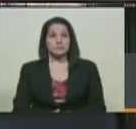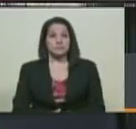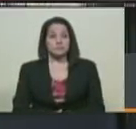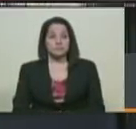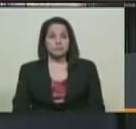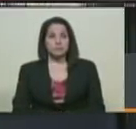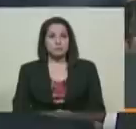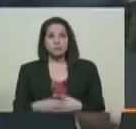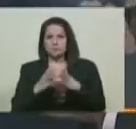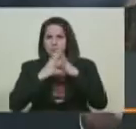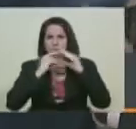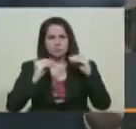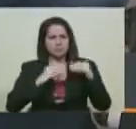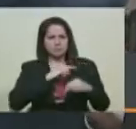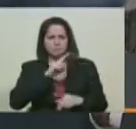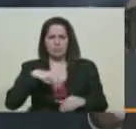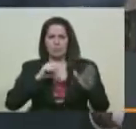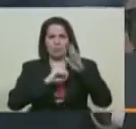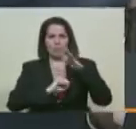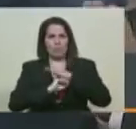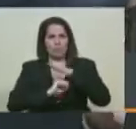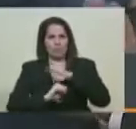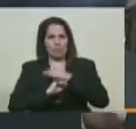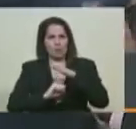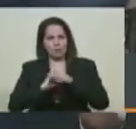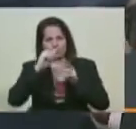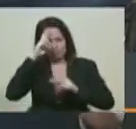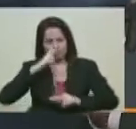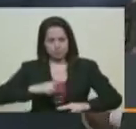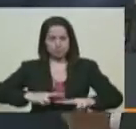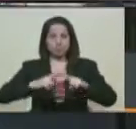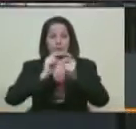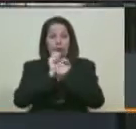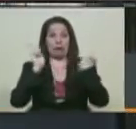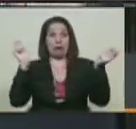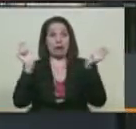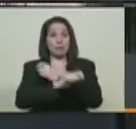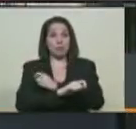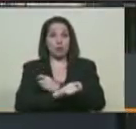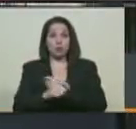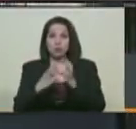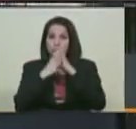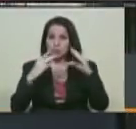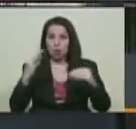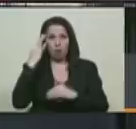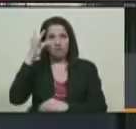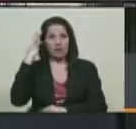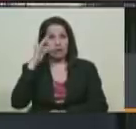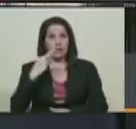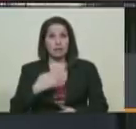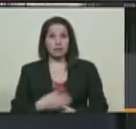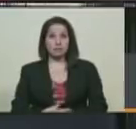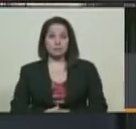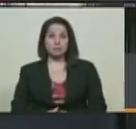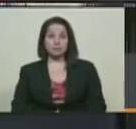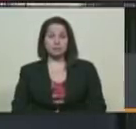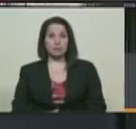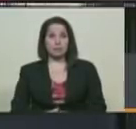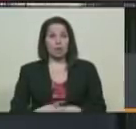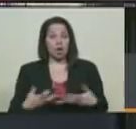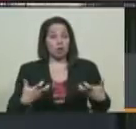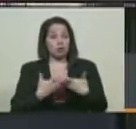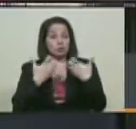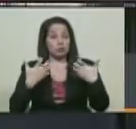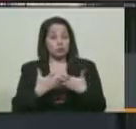Todo nuestro apoyo y reconocimiento a la transformación total de la Fiscalía y la lucha contra la